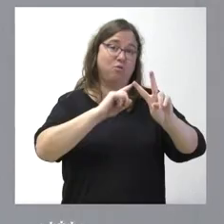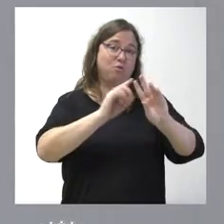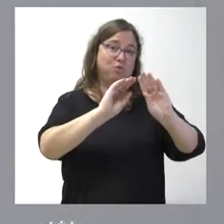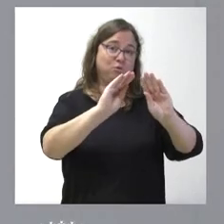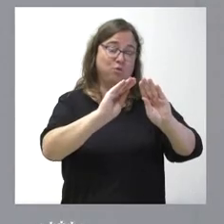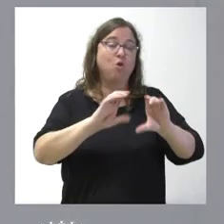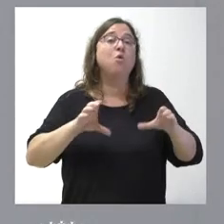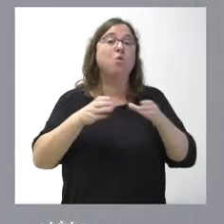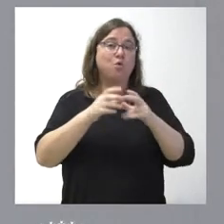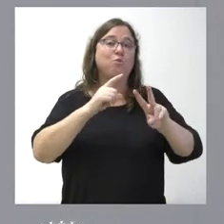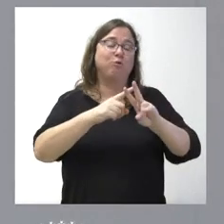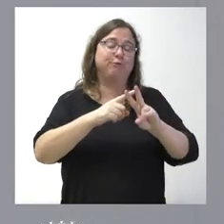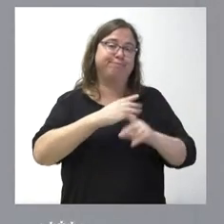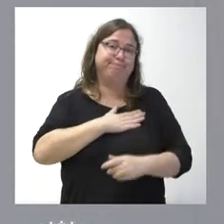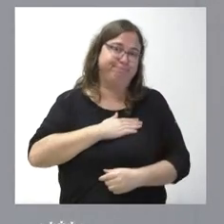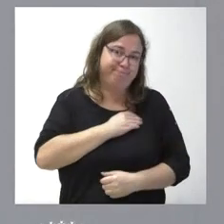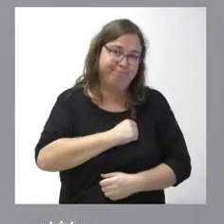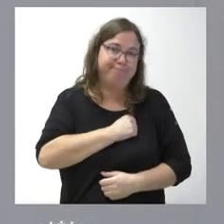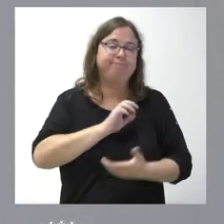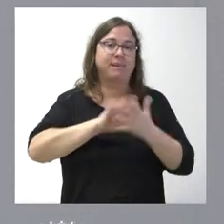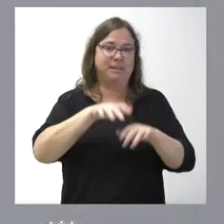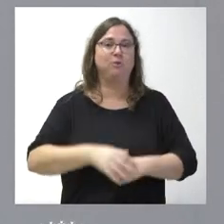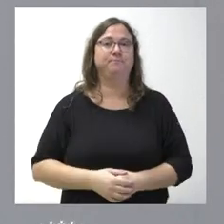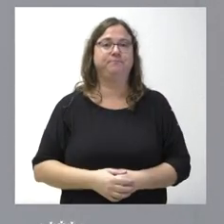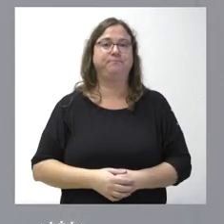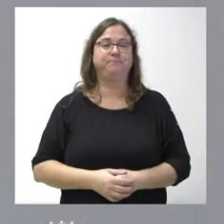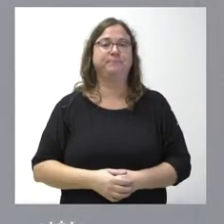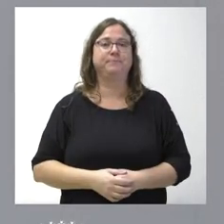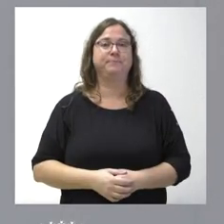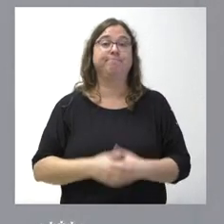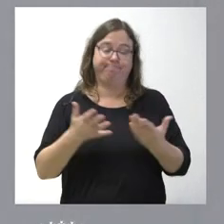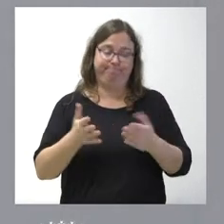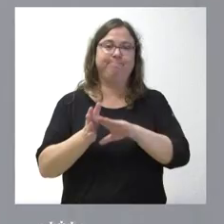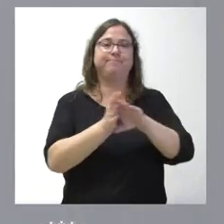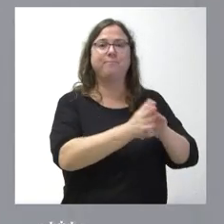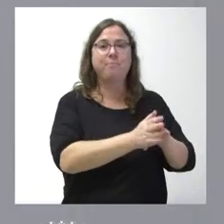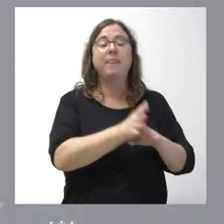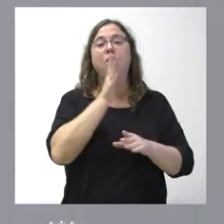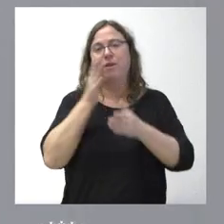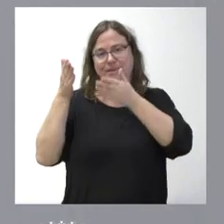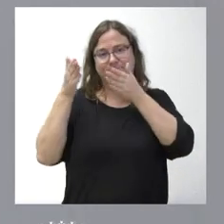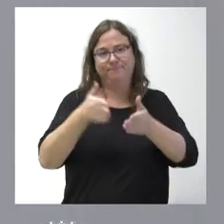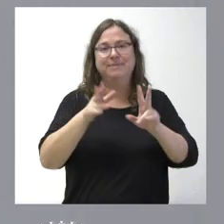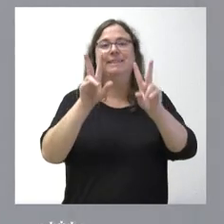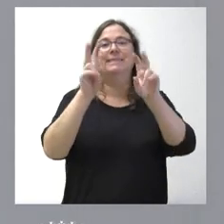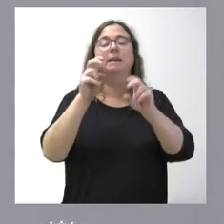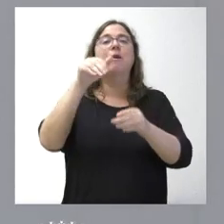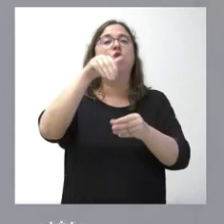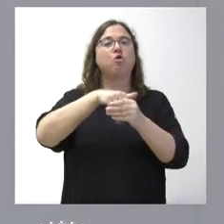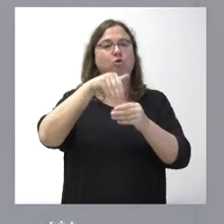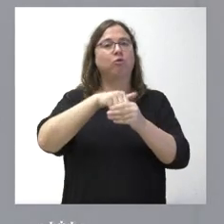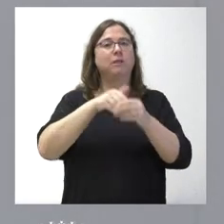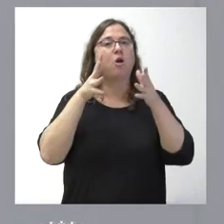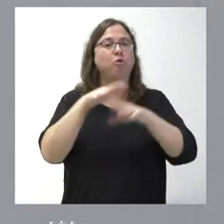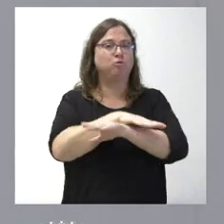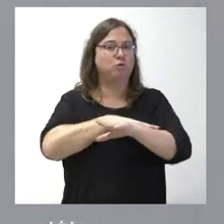parlamentario de vox en Castilla y León Y a partir de ahí y Ya entrando en el contenido del Consejo de